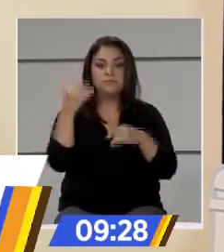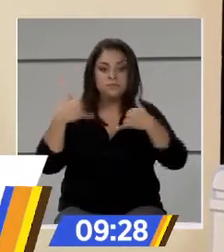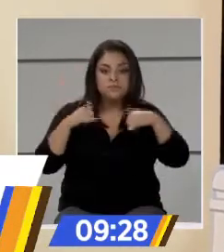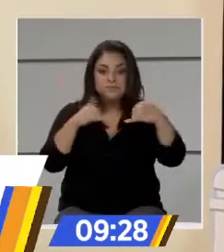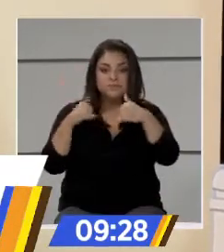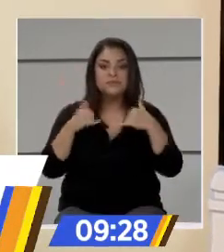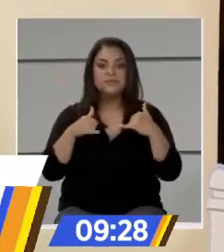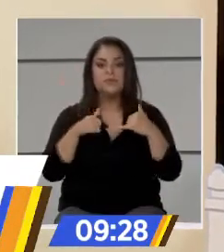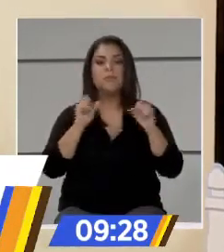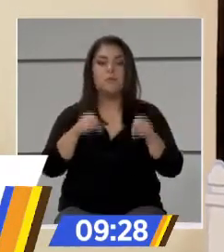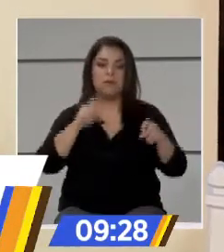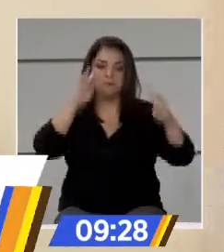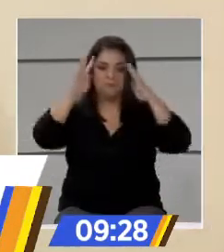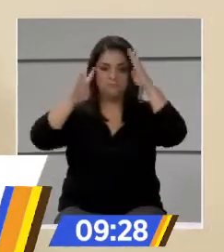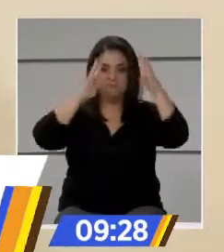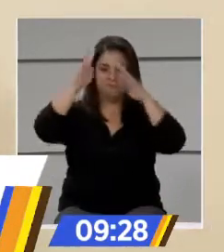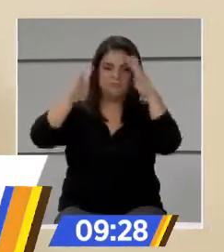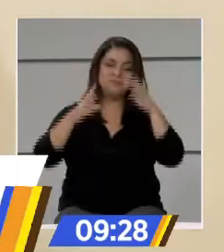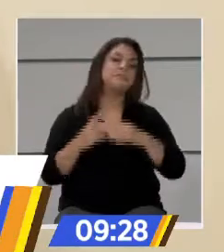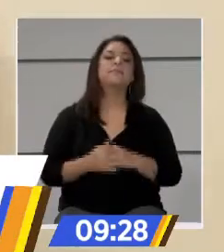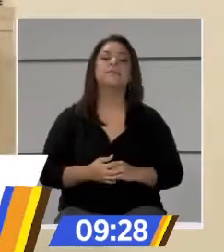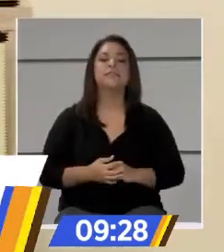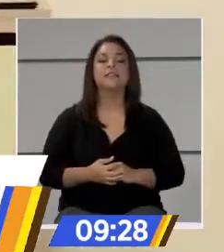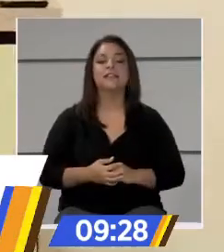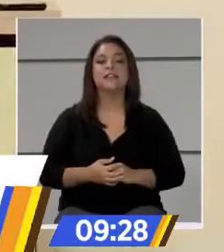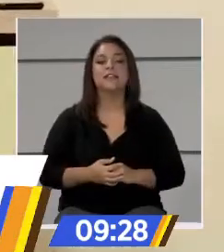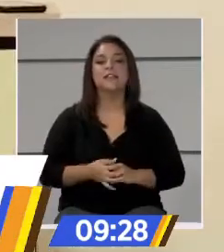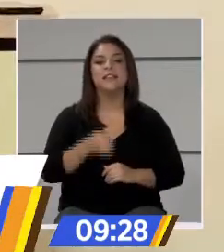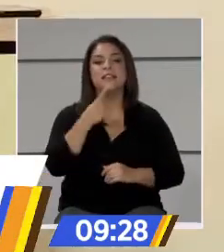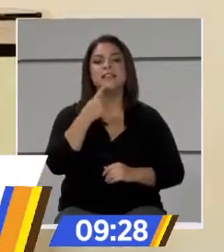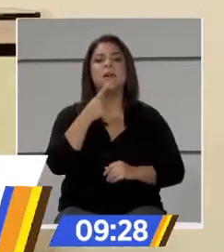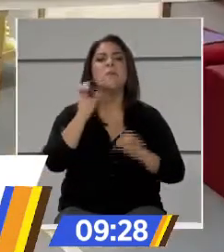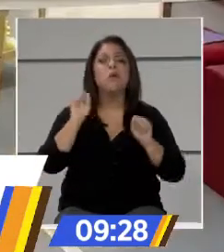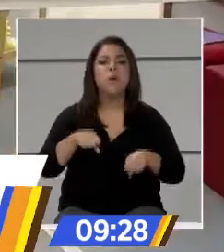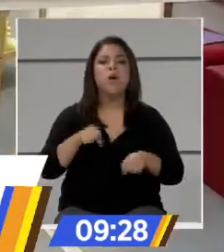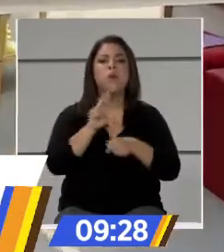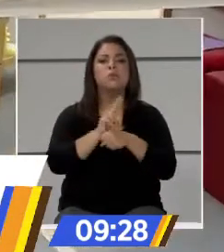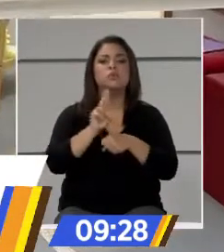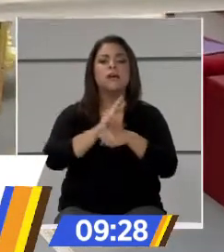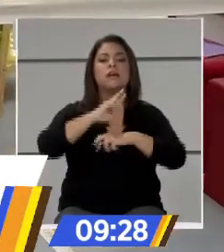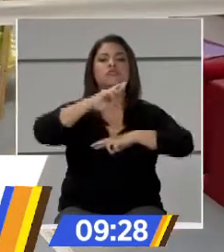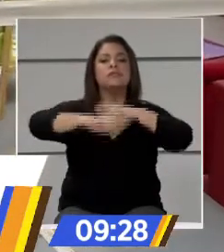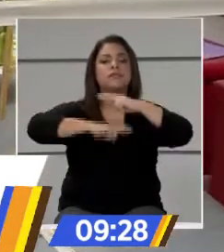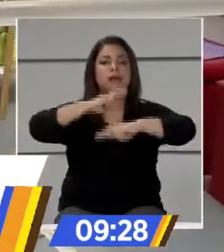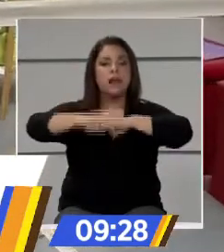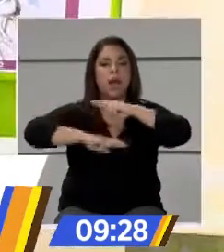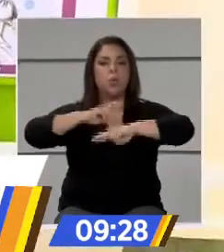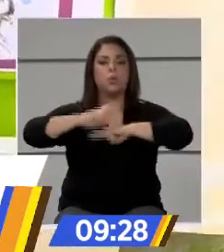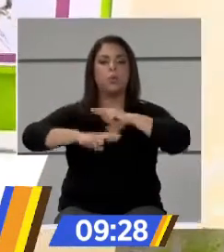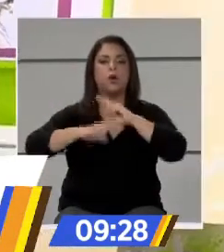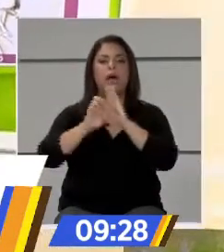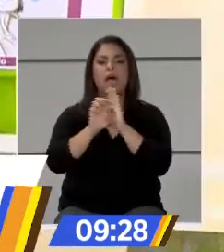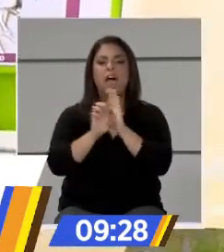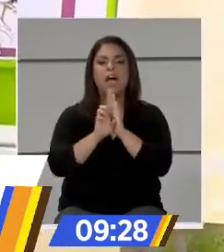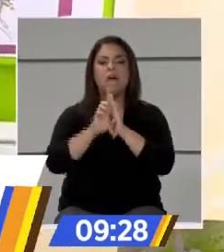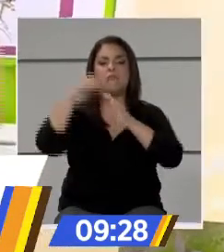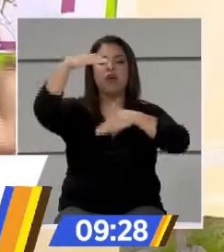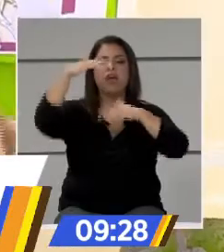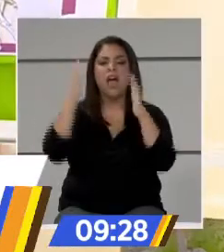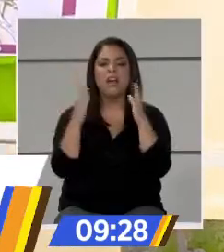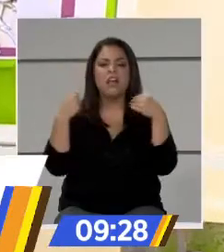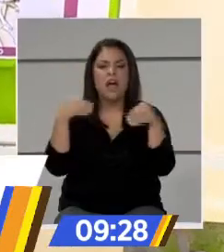va reinventando. Y recorten papeles, reciclen, reutilicen. De revistas. Sí, cajas de cartón, la